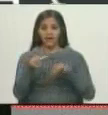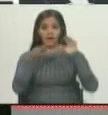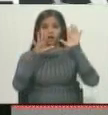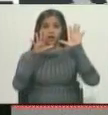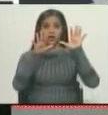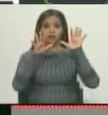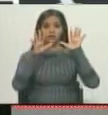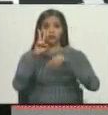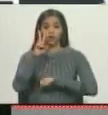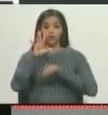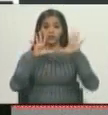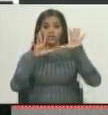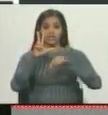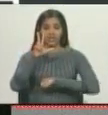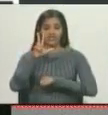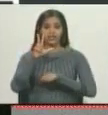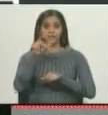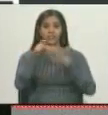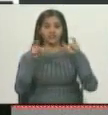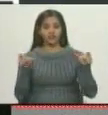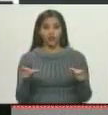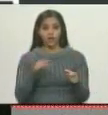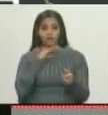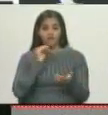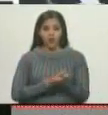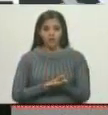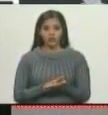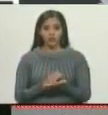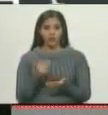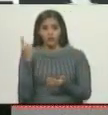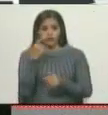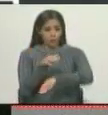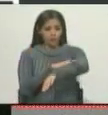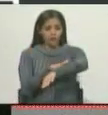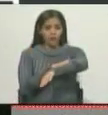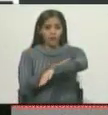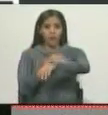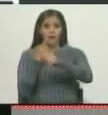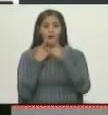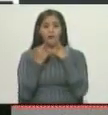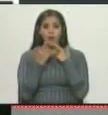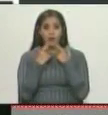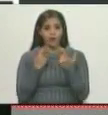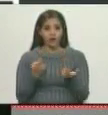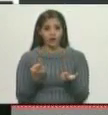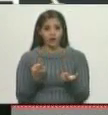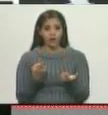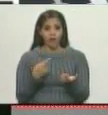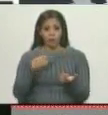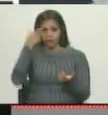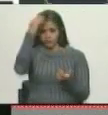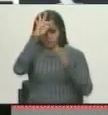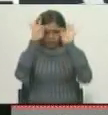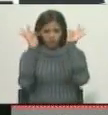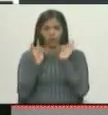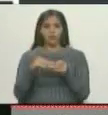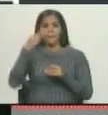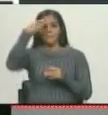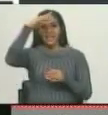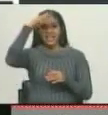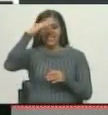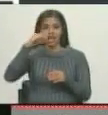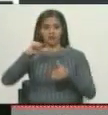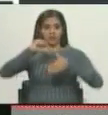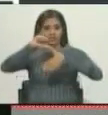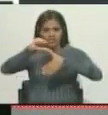12, 13, 14 personas, solo por su color de piel, solo por su aspecto mexicano, latinoamericano,